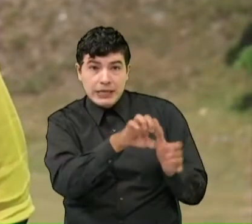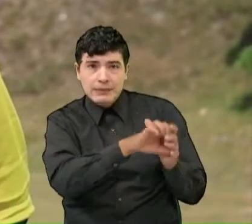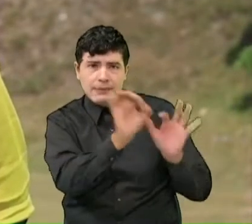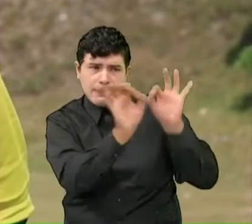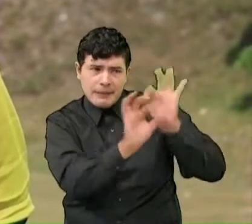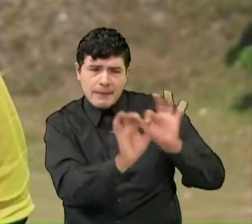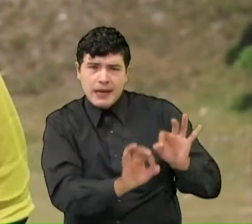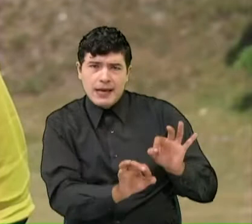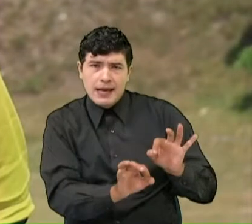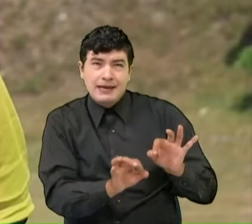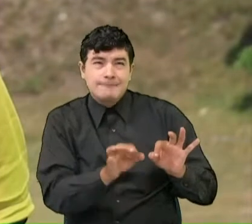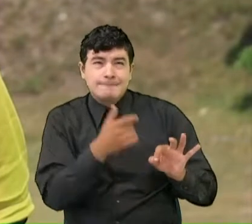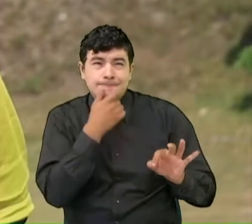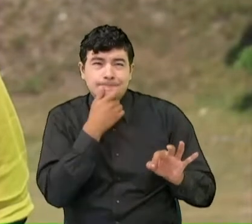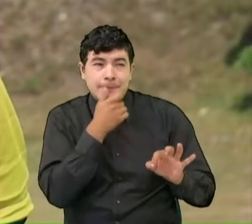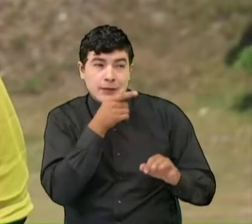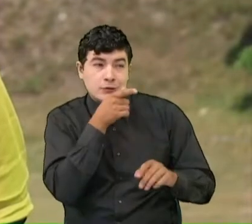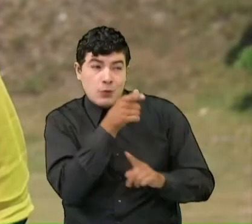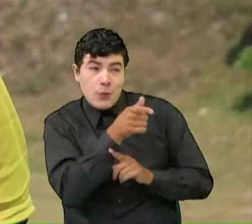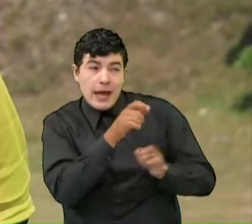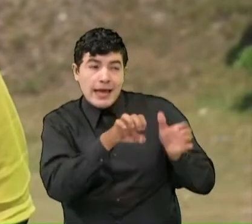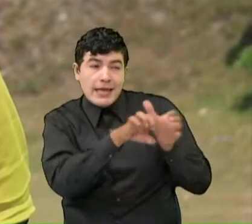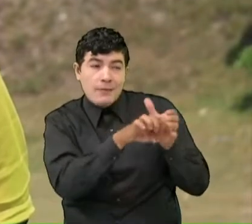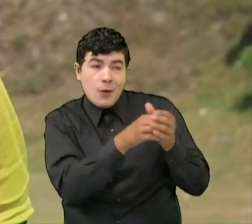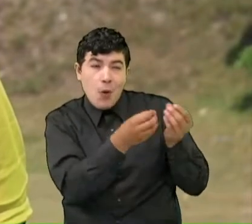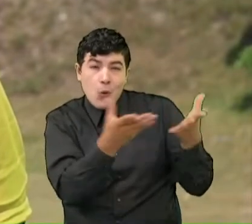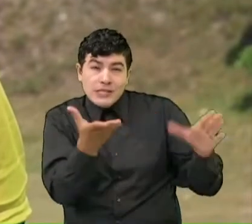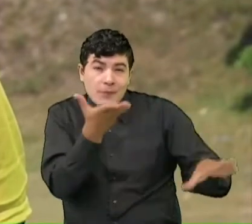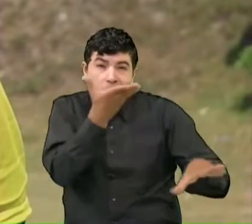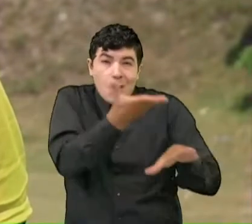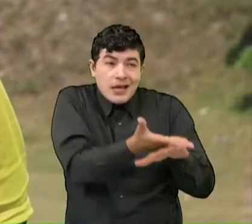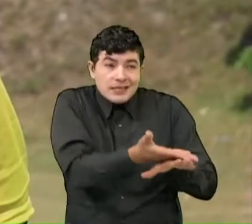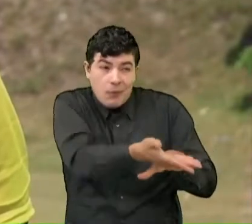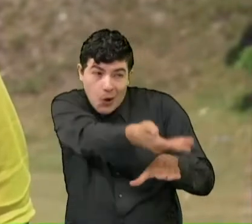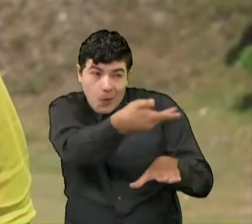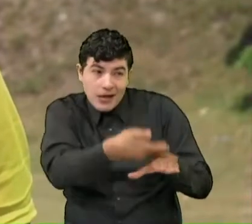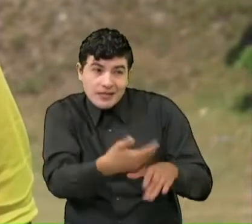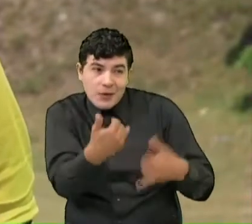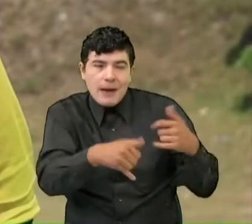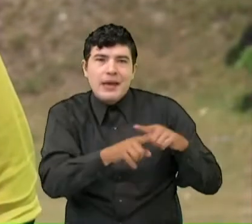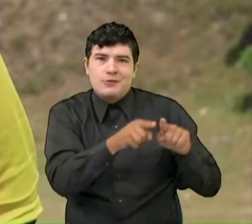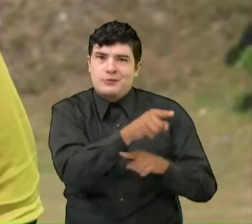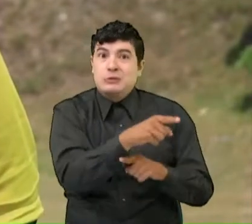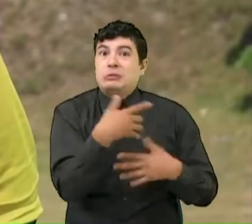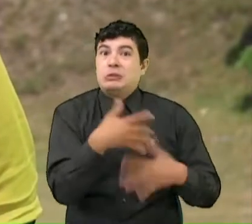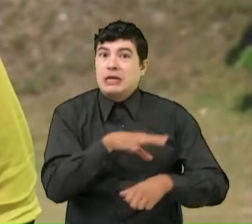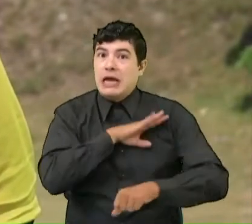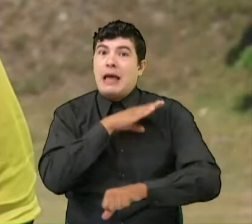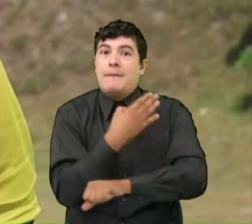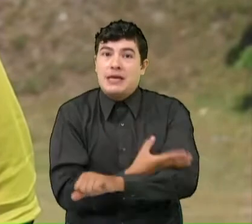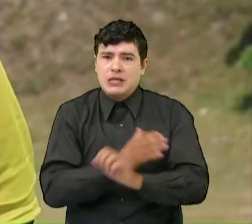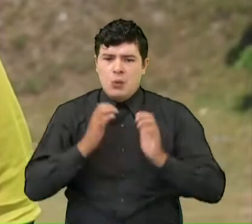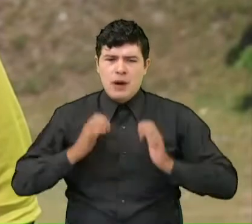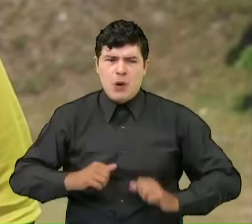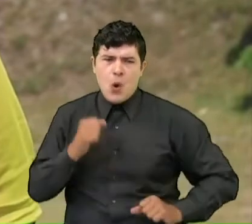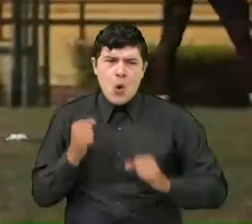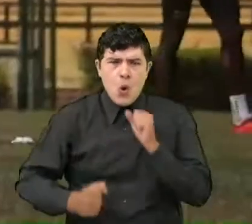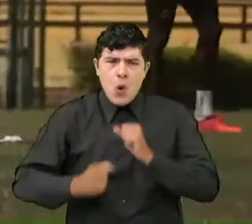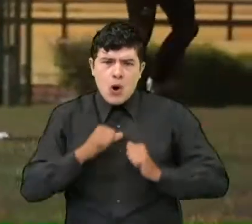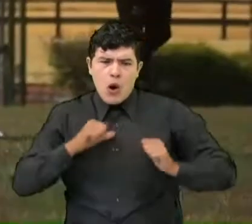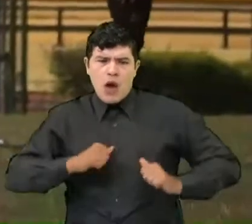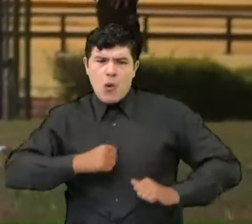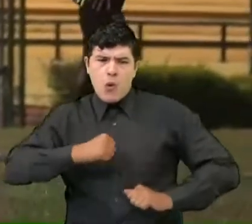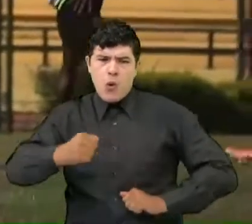Quizás no son de elaborar mucho juego, pero sí es un equipo bastante físico. Así que creo que nos vamos a encontrar un gran